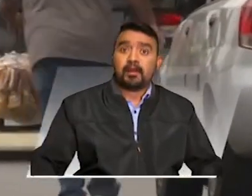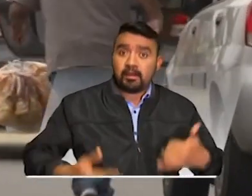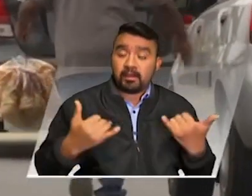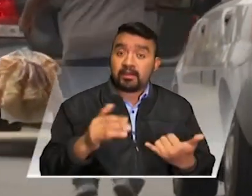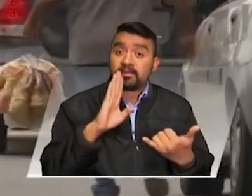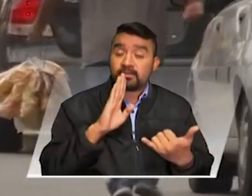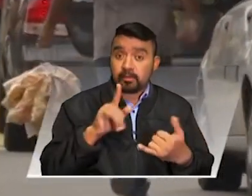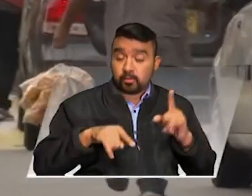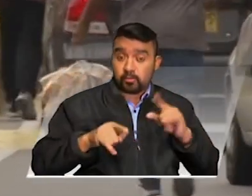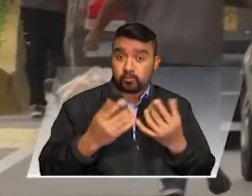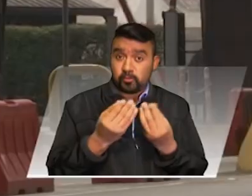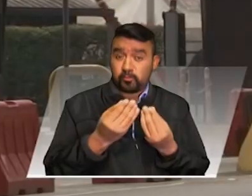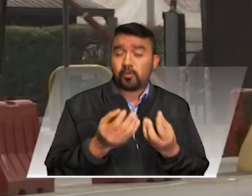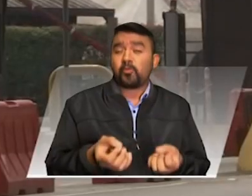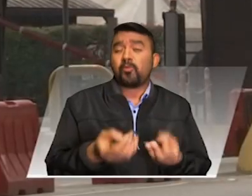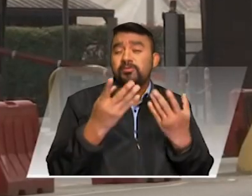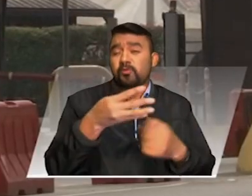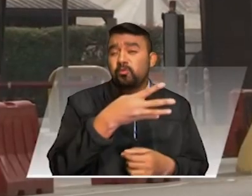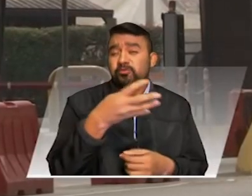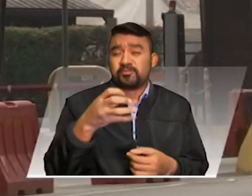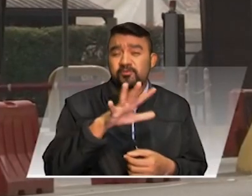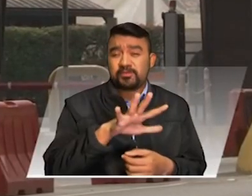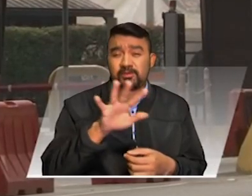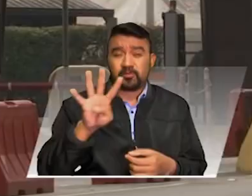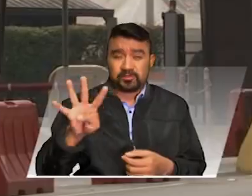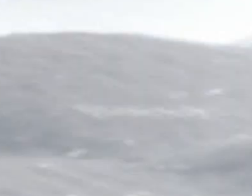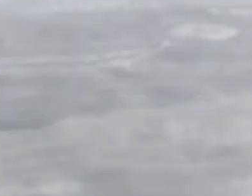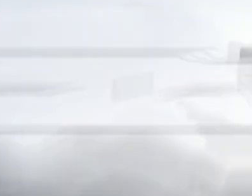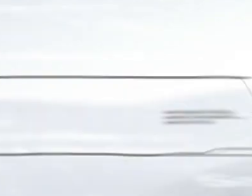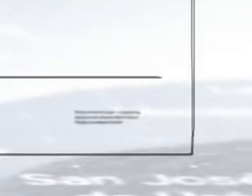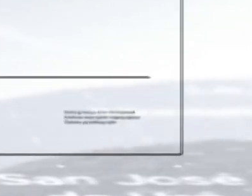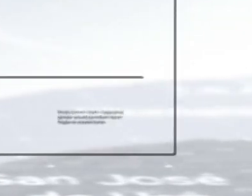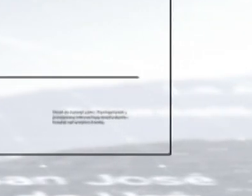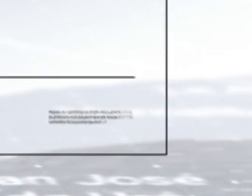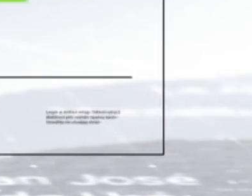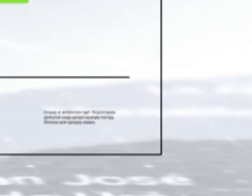menos cuatrocientos cincuenta y cuatro mil vehículos circulen por las vías de antioquia